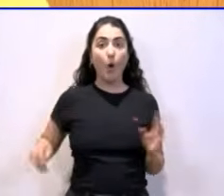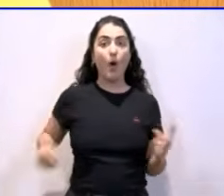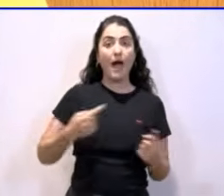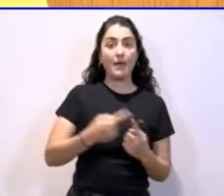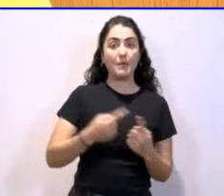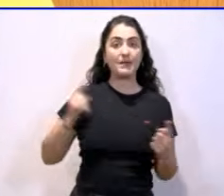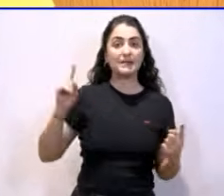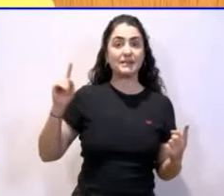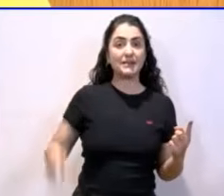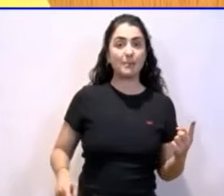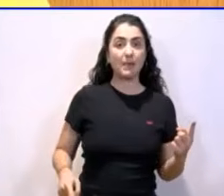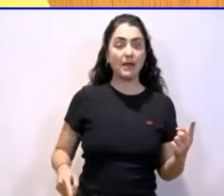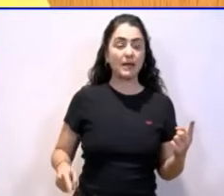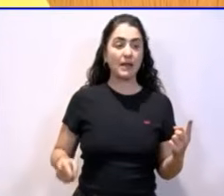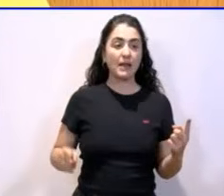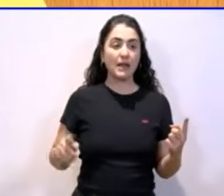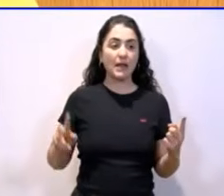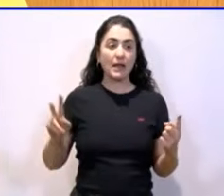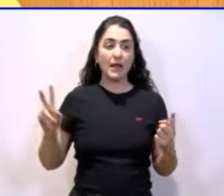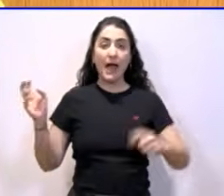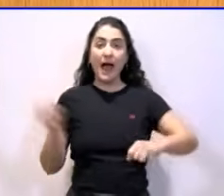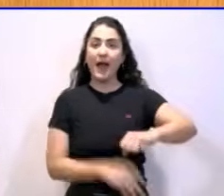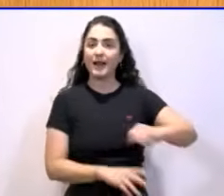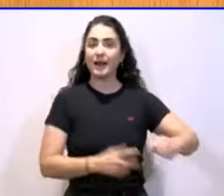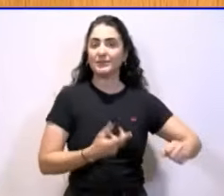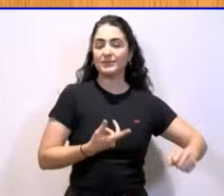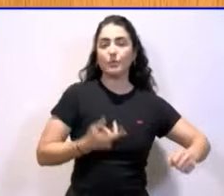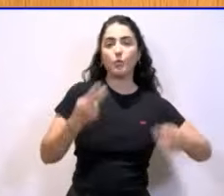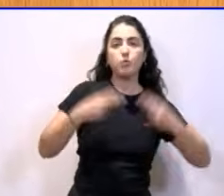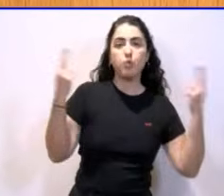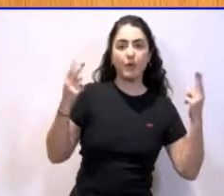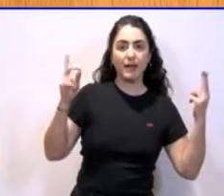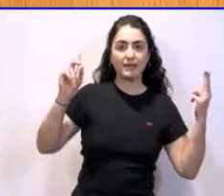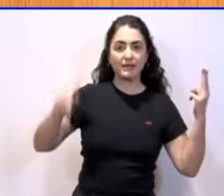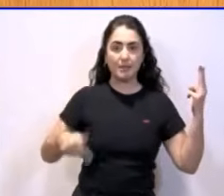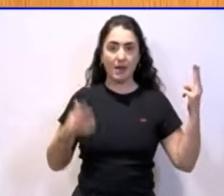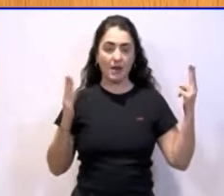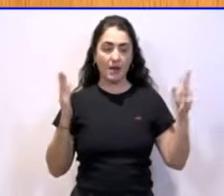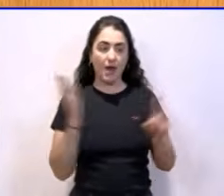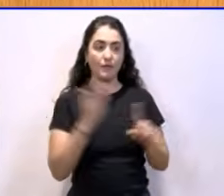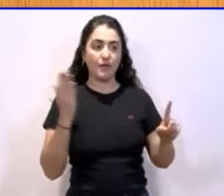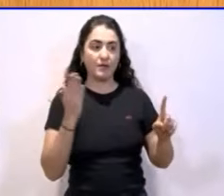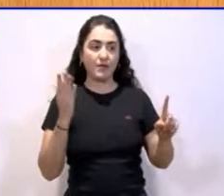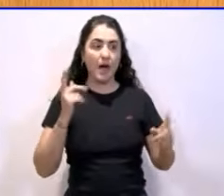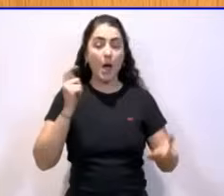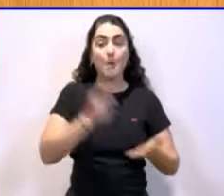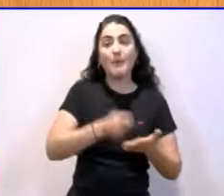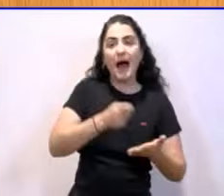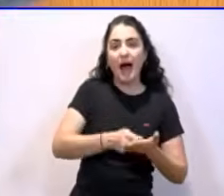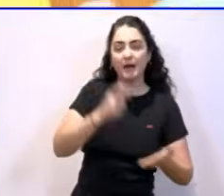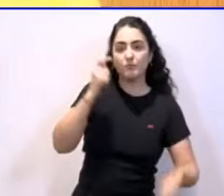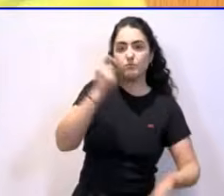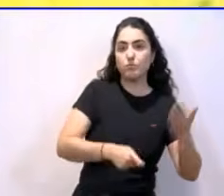a nuestras arcas públicas. No paguemos indemnizaciones para luego volverlos a contratar.